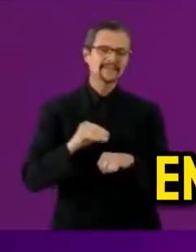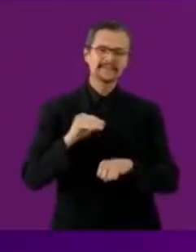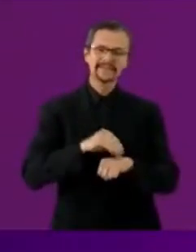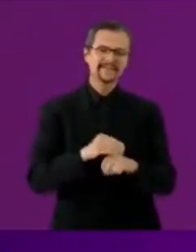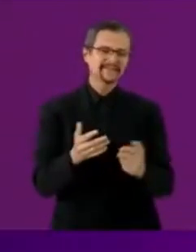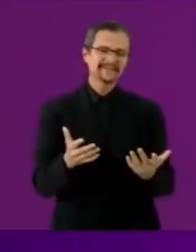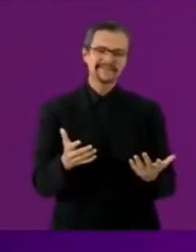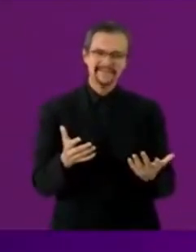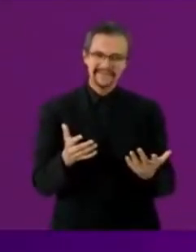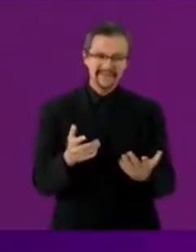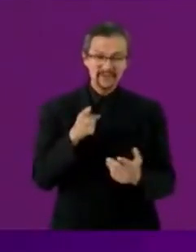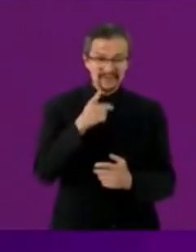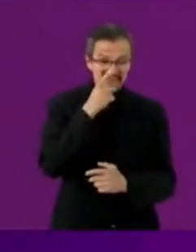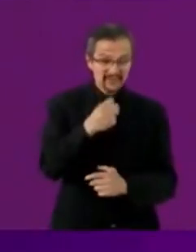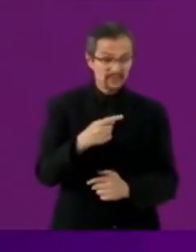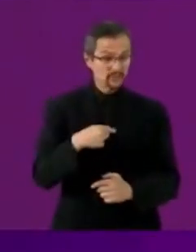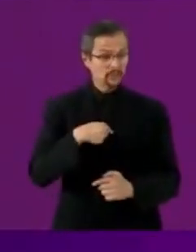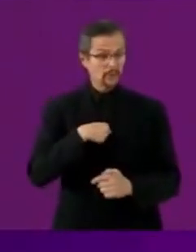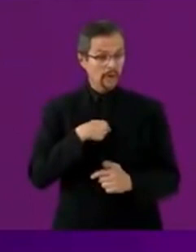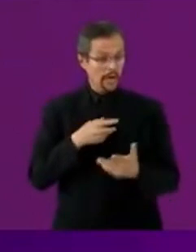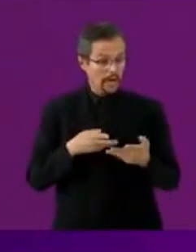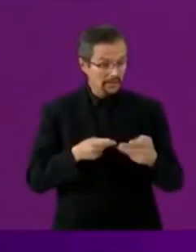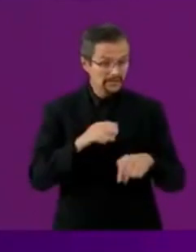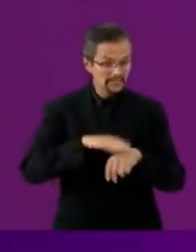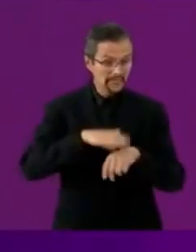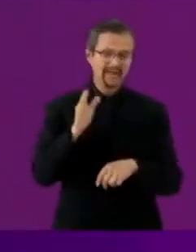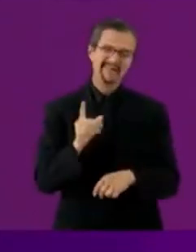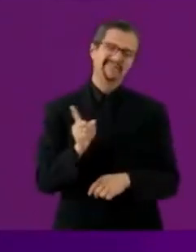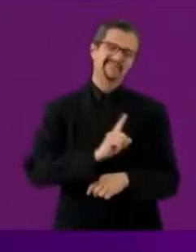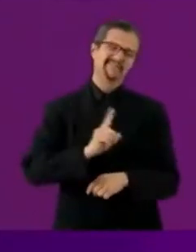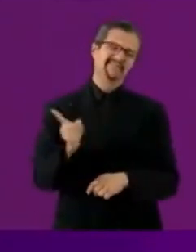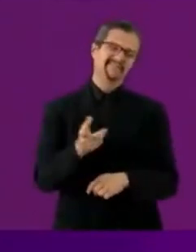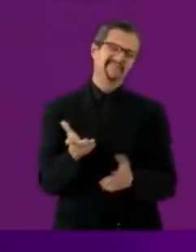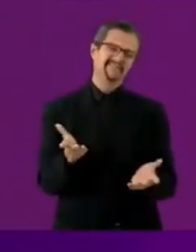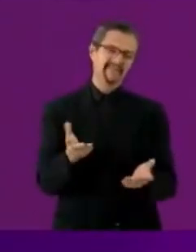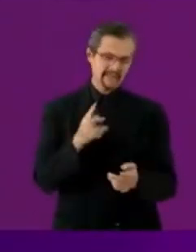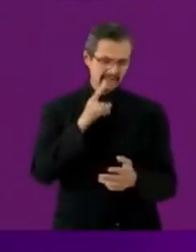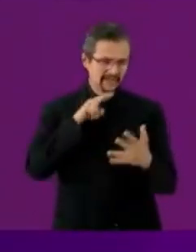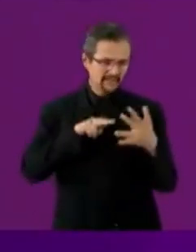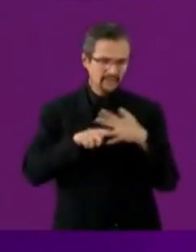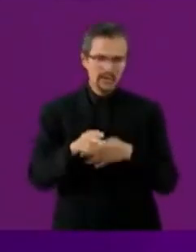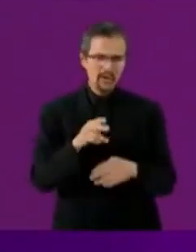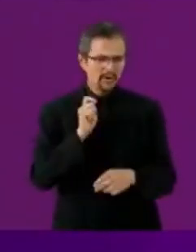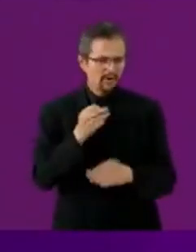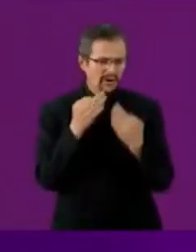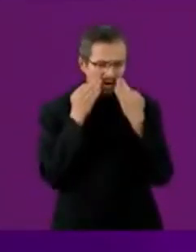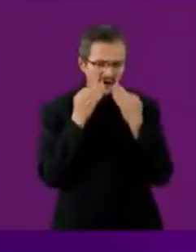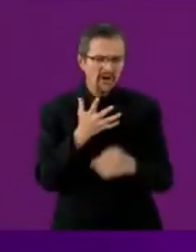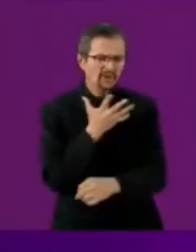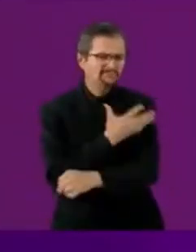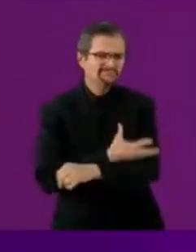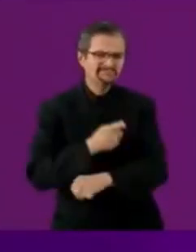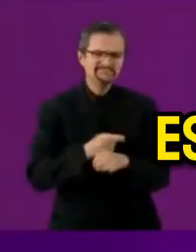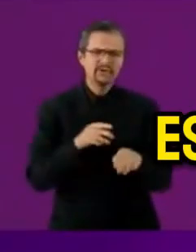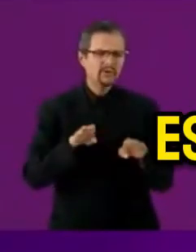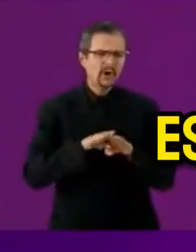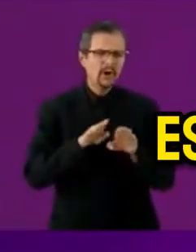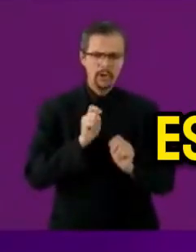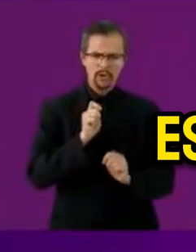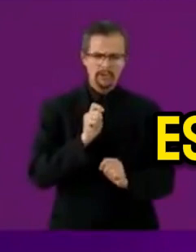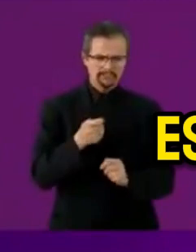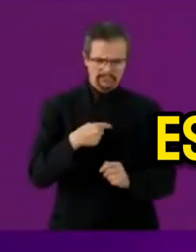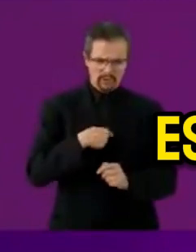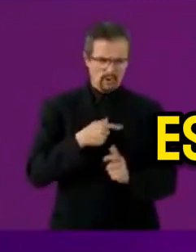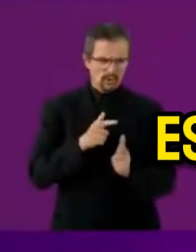más que ellas en la campaña la mejor manera de ser transparente de ser honesto es llegando a la buena es